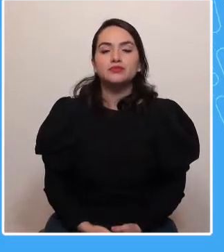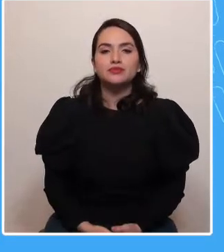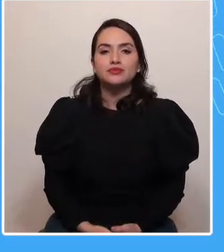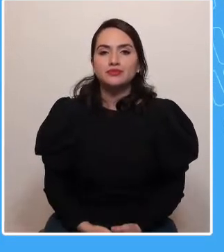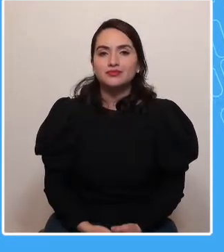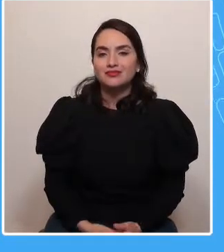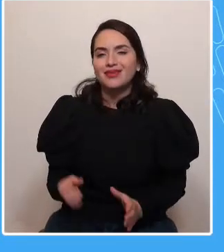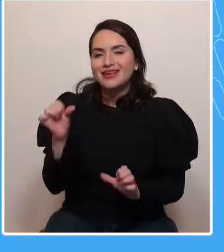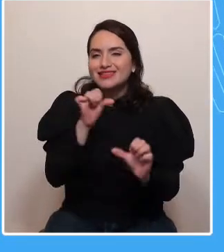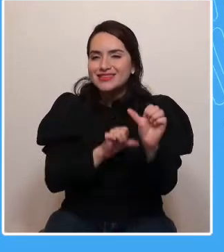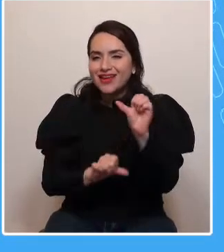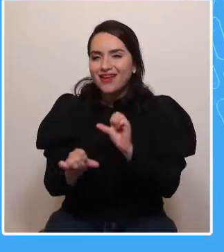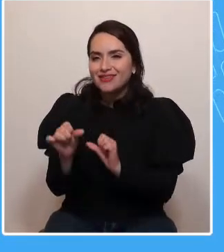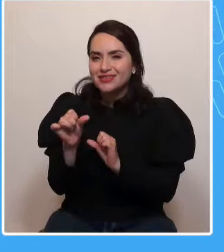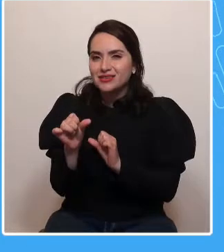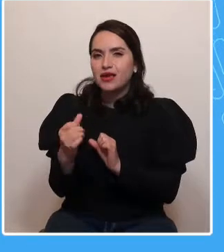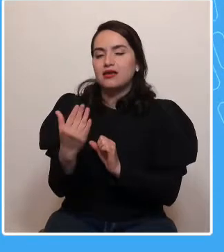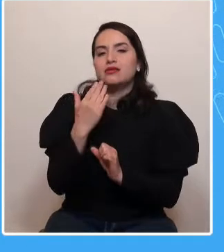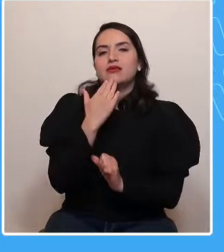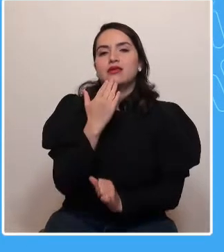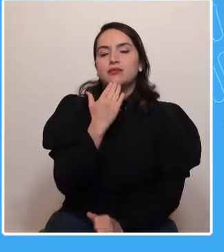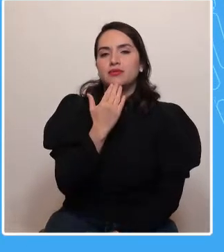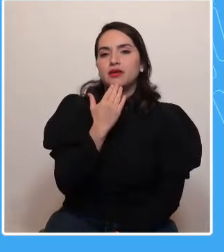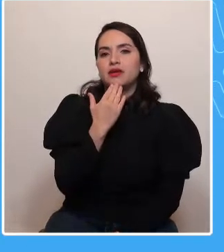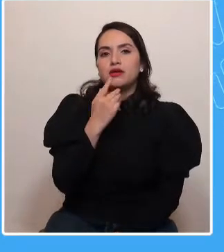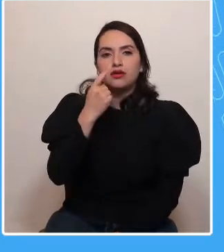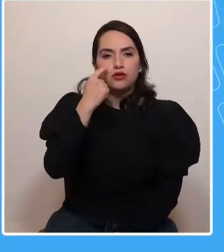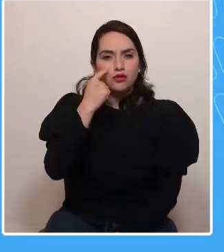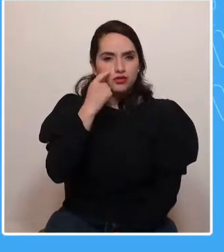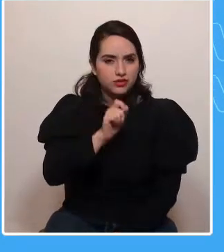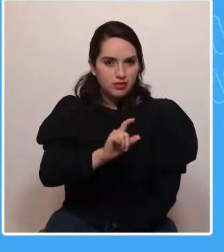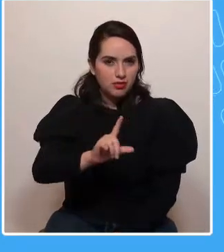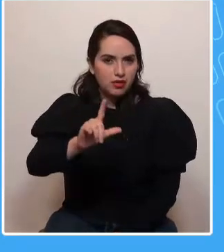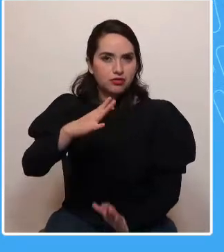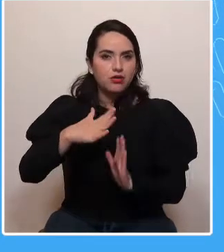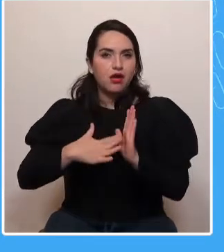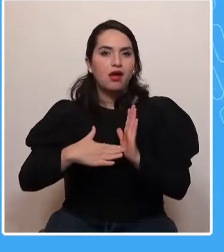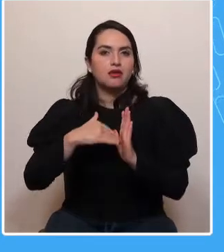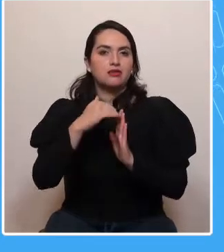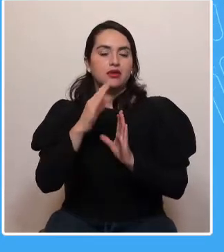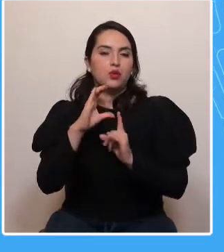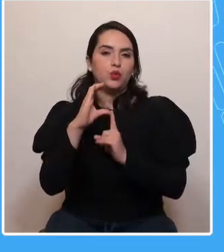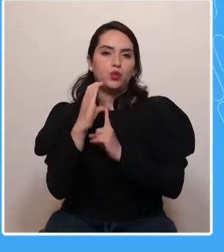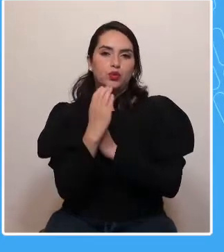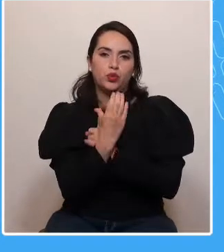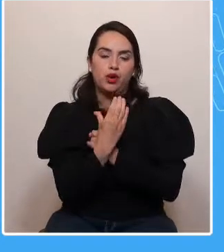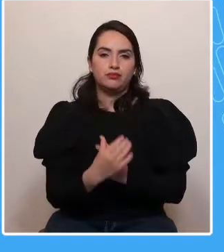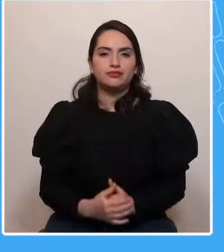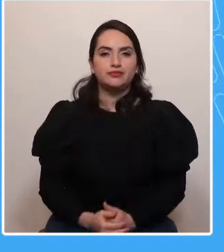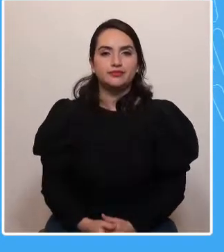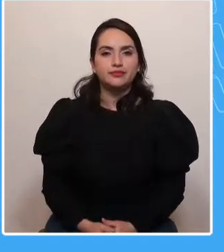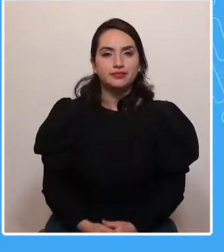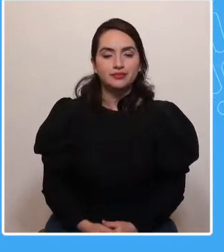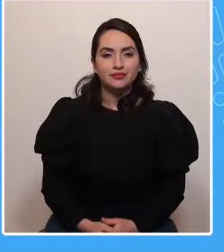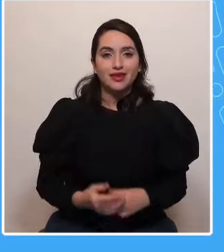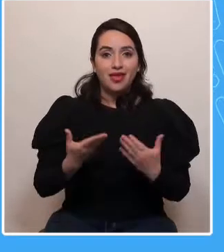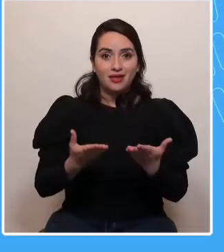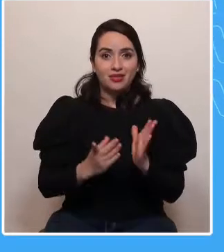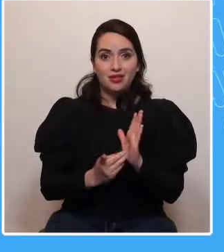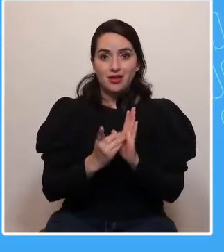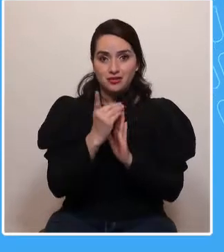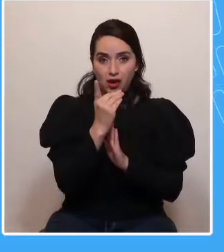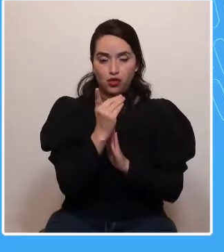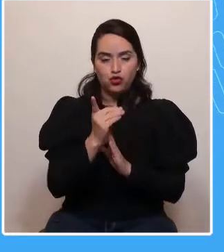la ciencia como desde los conocimientos, las artes y las culturas para ese desarrollo al cual